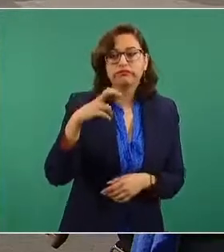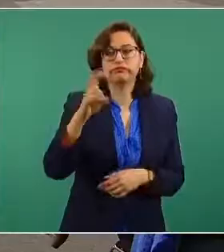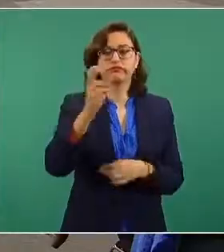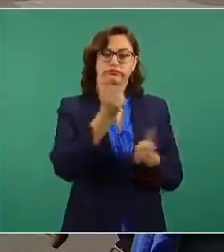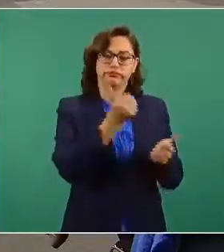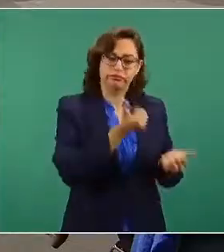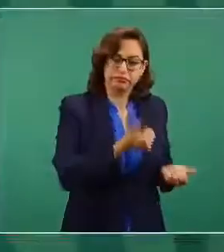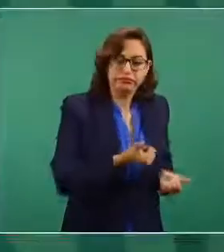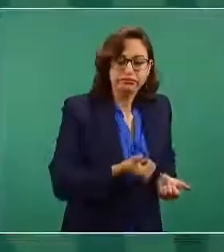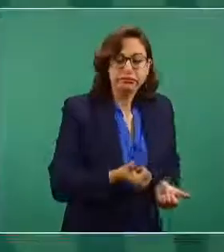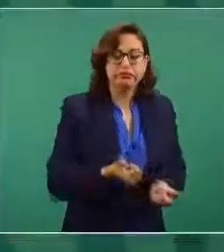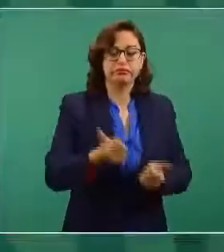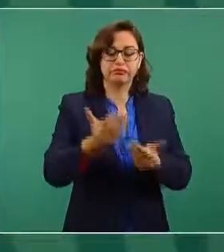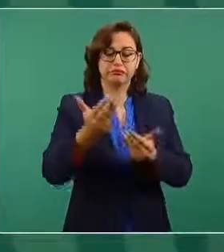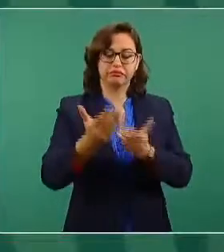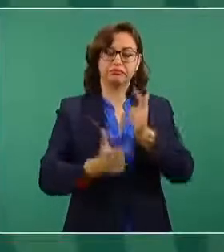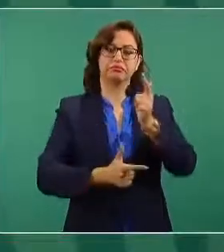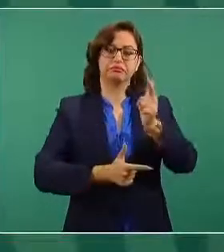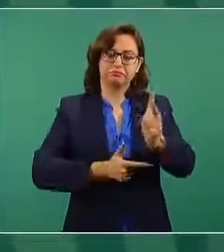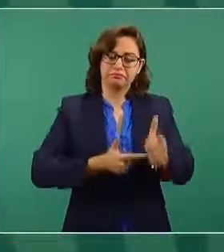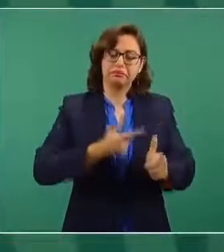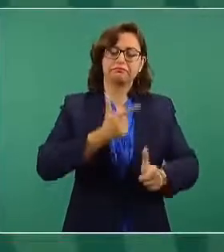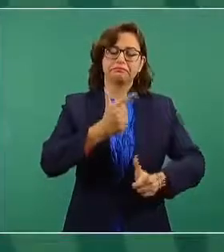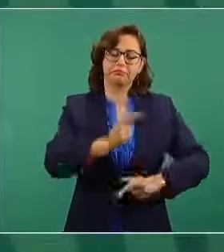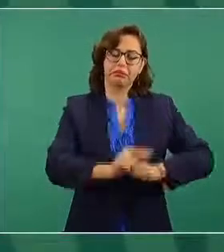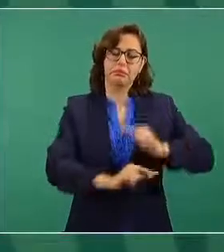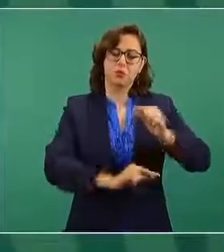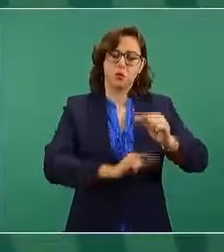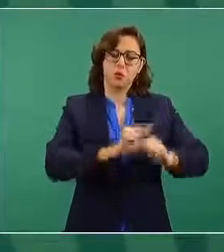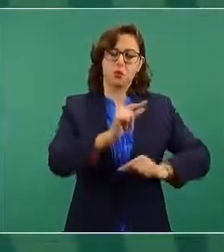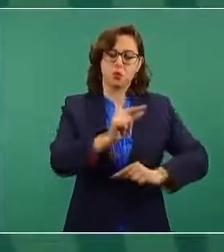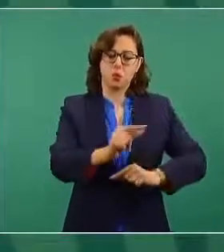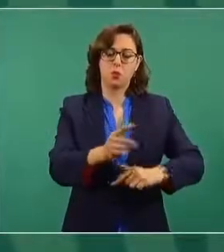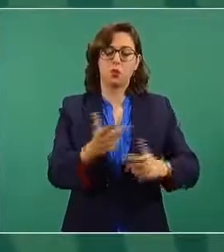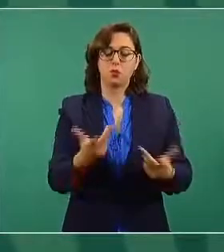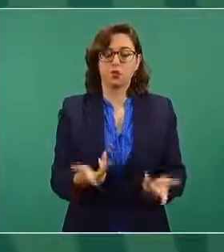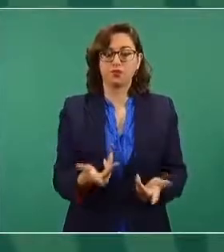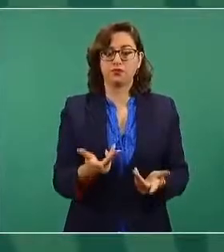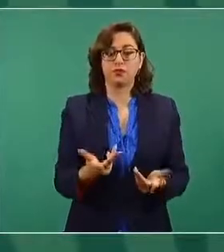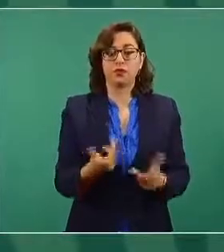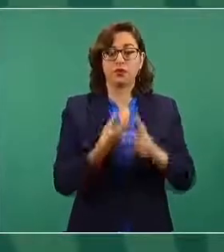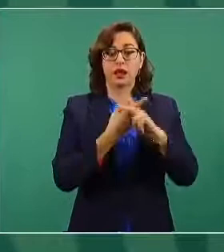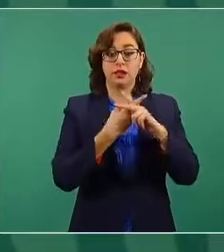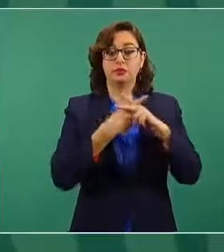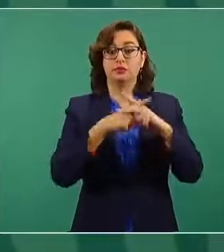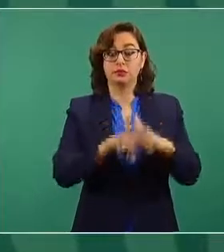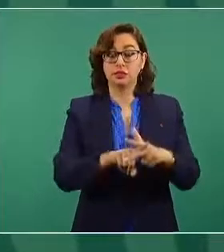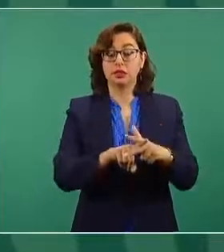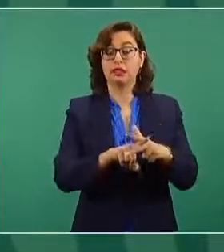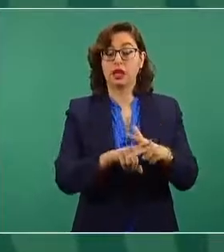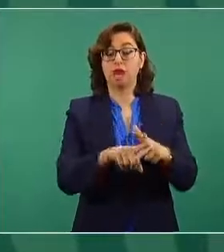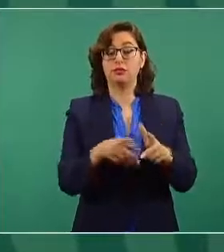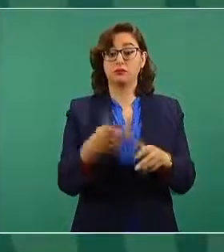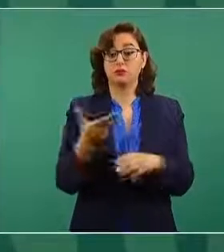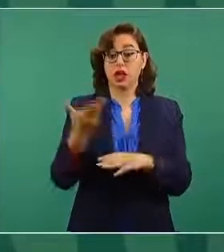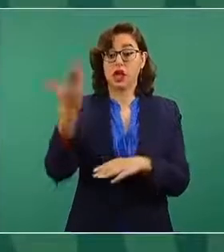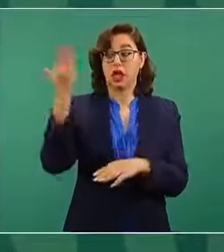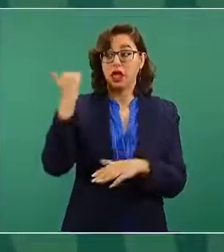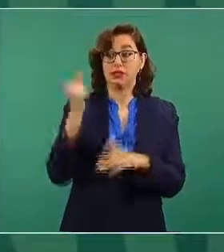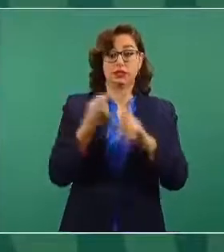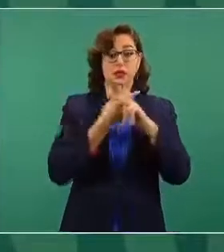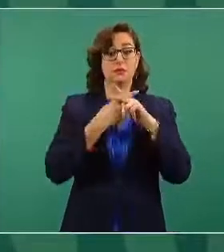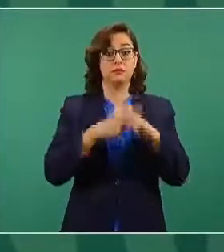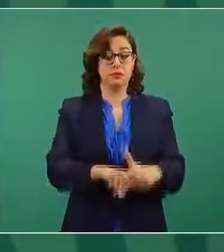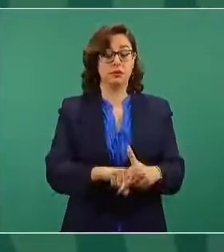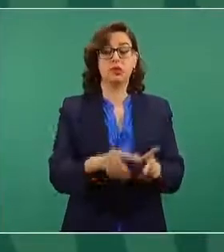y es más lento el proceder. Hemos iniciado en zonas rurales por la